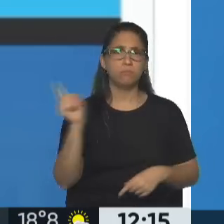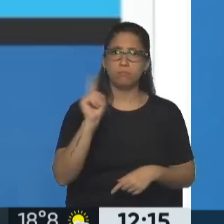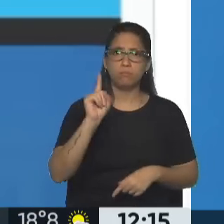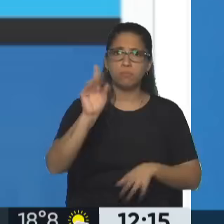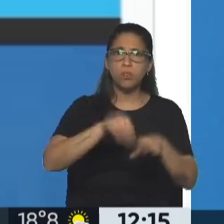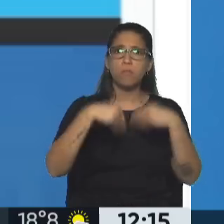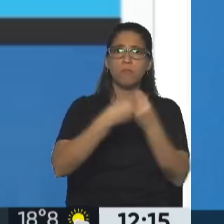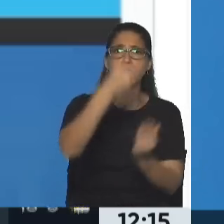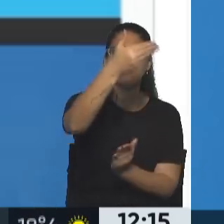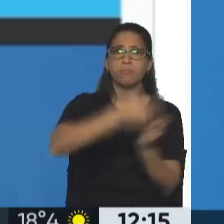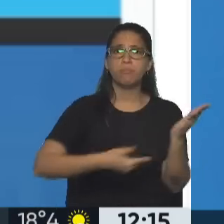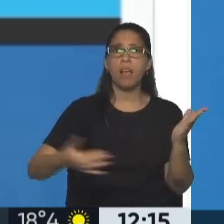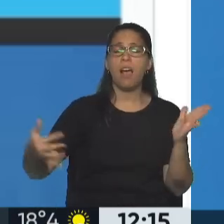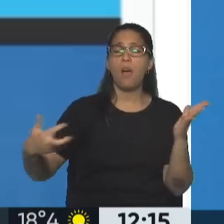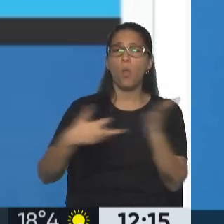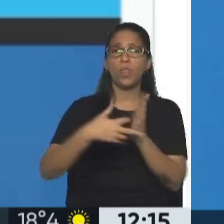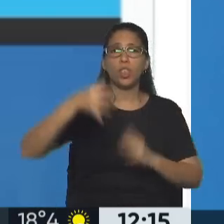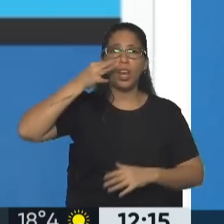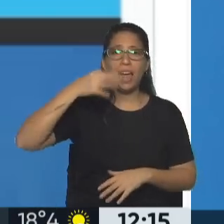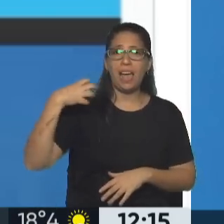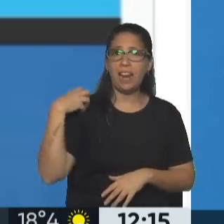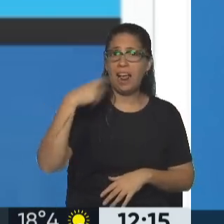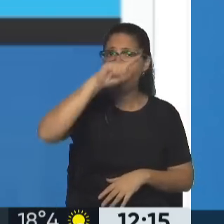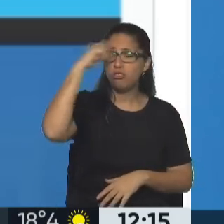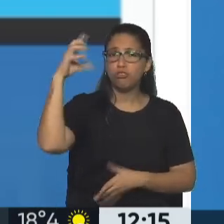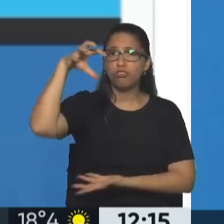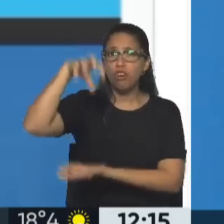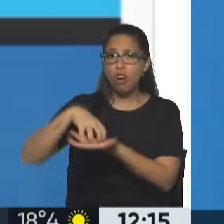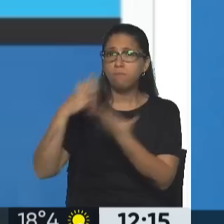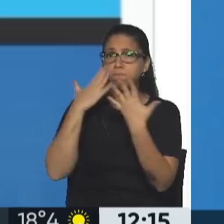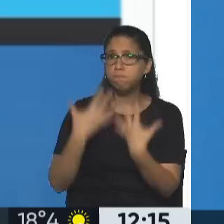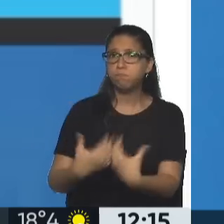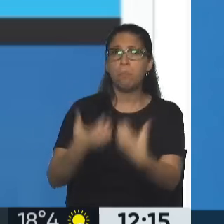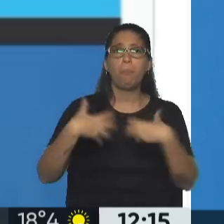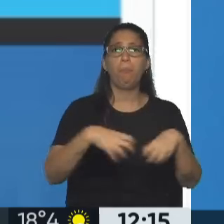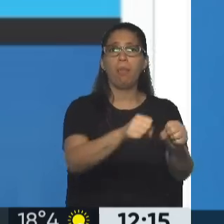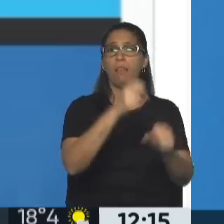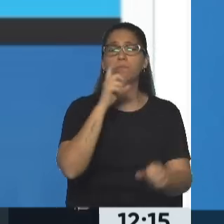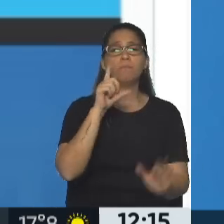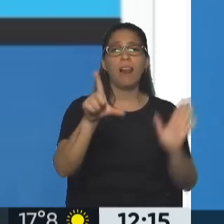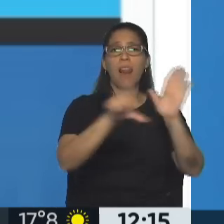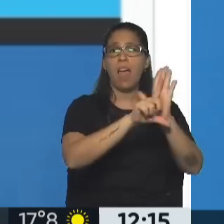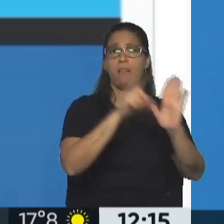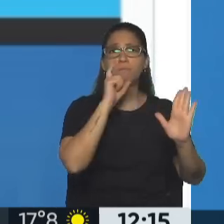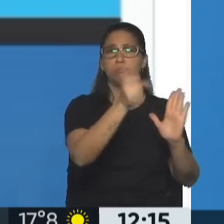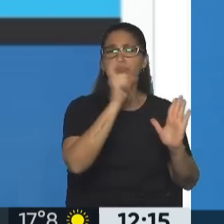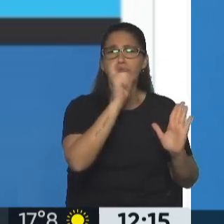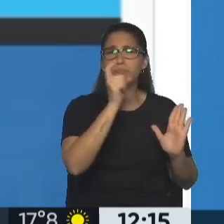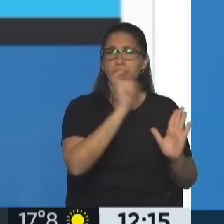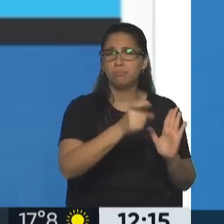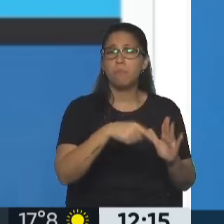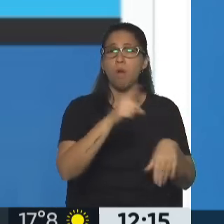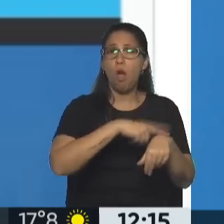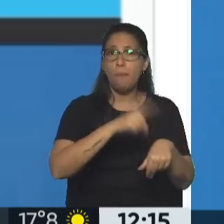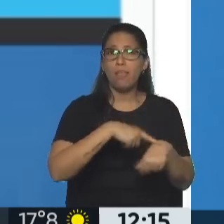informe aprobado por la Auditoría General de la Nación que detalla la enorme cantidad de violaciones a la ley cometidas en el